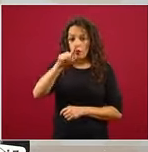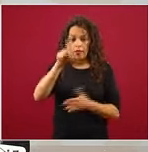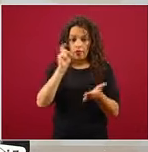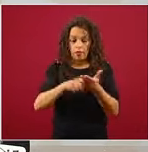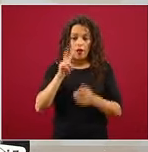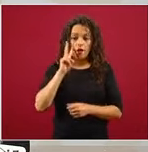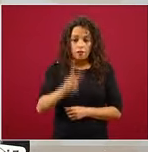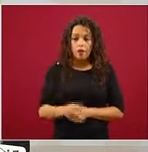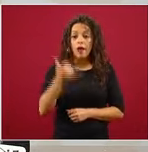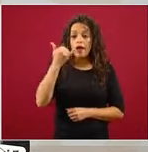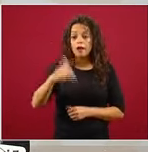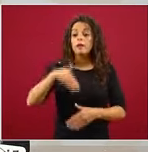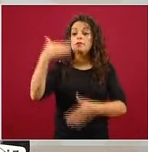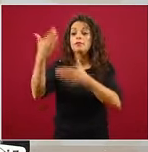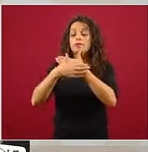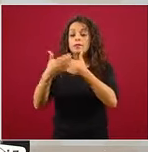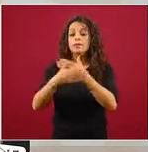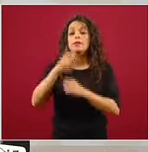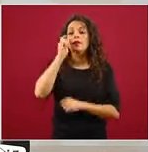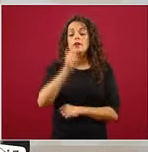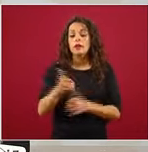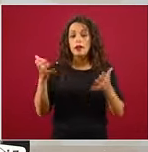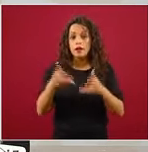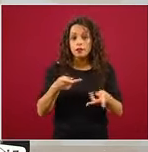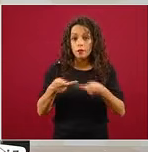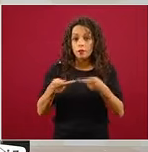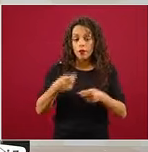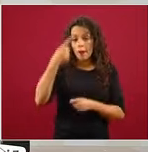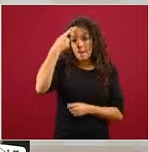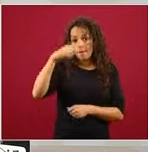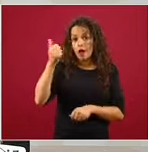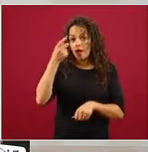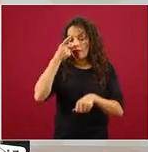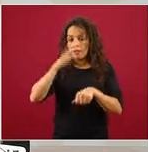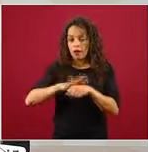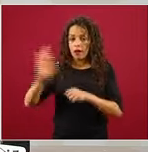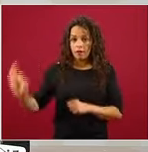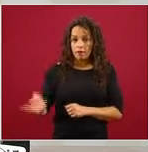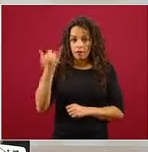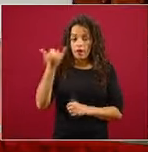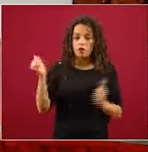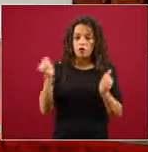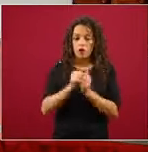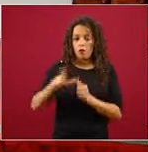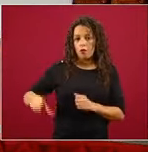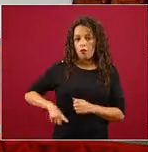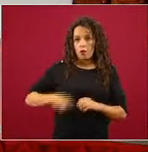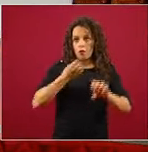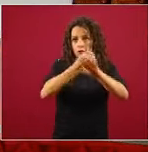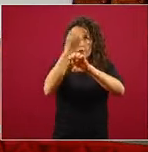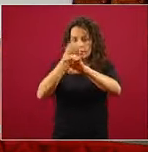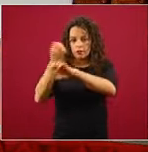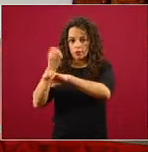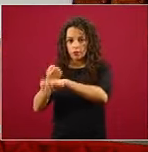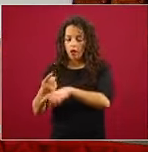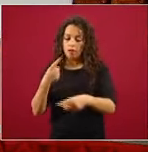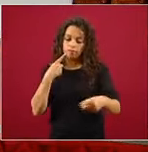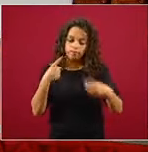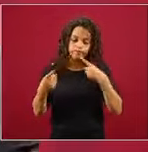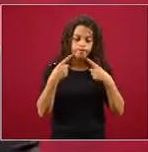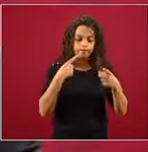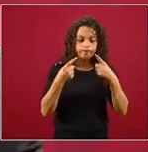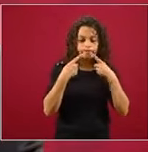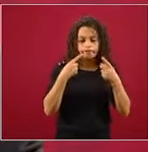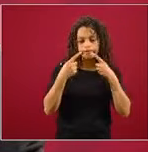la Administración Pública Federal y con los gobiernos estatales trabajaremos para formular unos semejantes